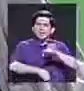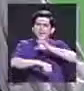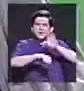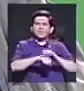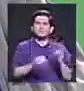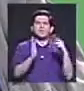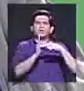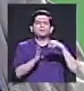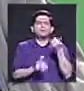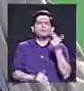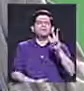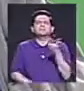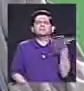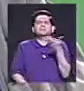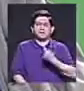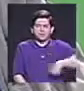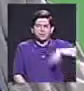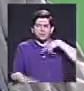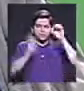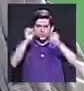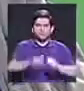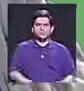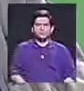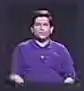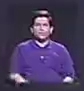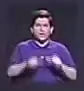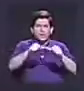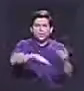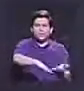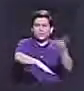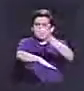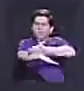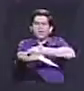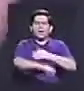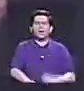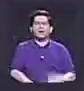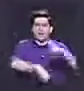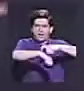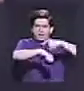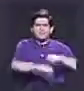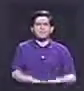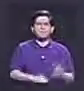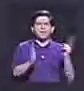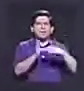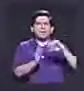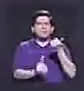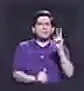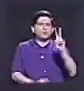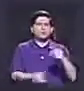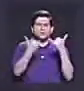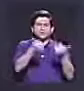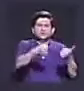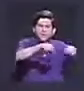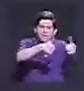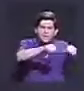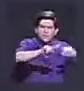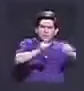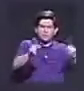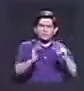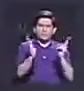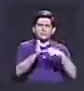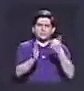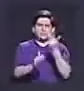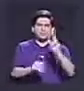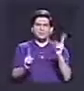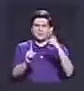el 2013 de manera que podamos pasar a una siguiente etapa? Que podamos decir, en el 2012 se logró llegar a estos acuerdos, pero en el 2013 se